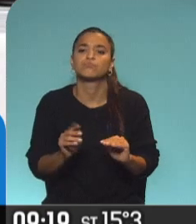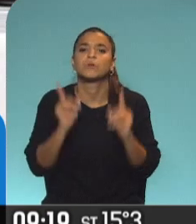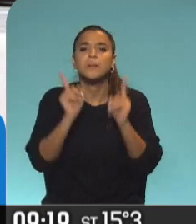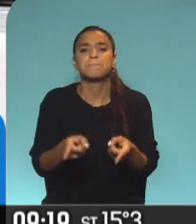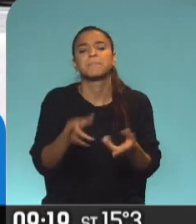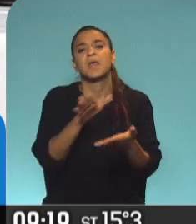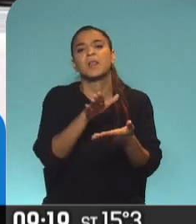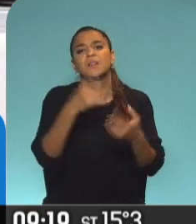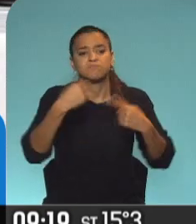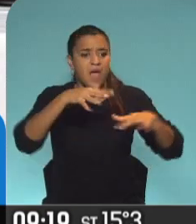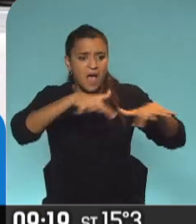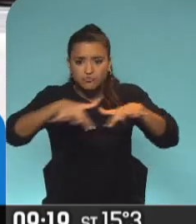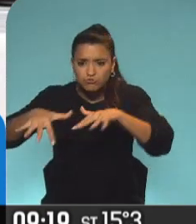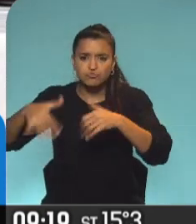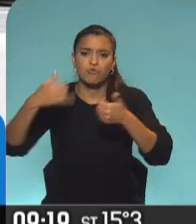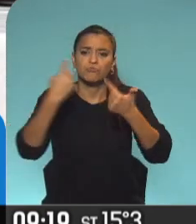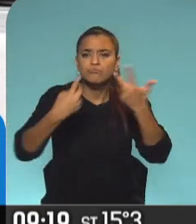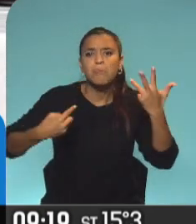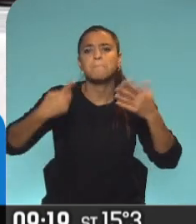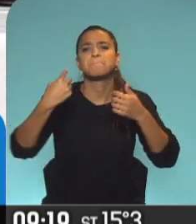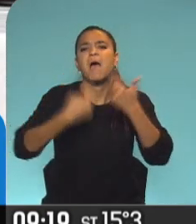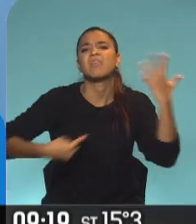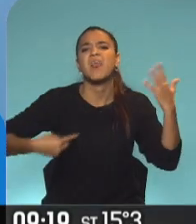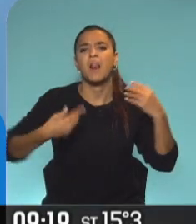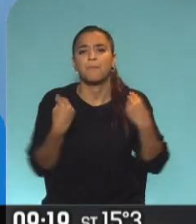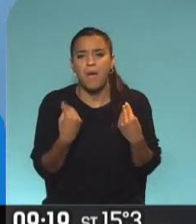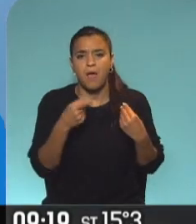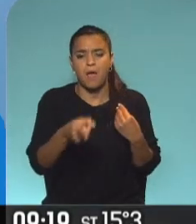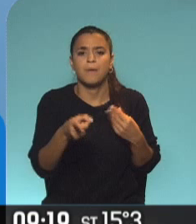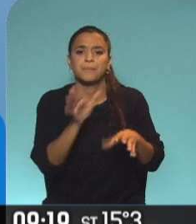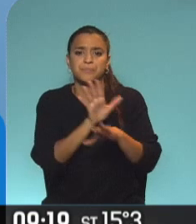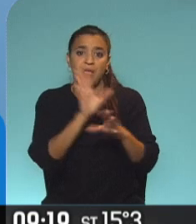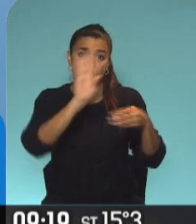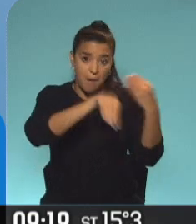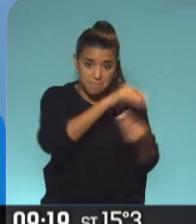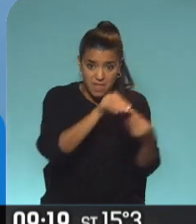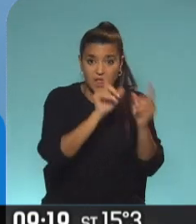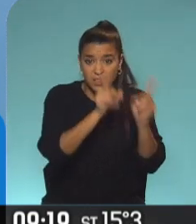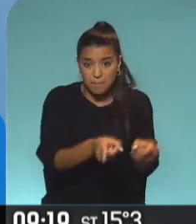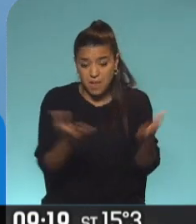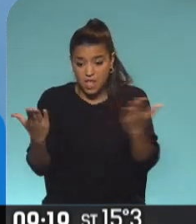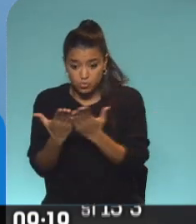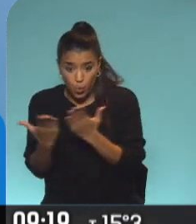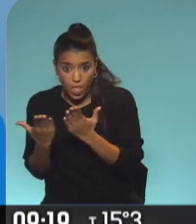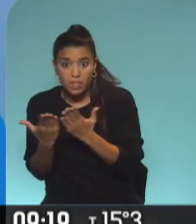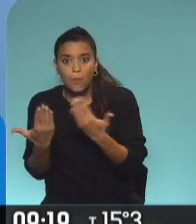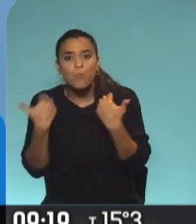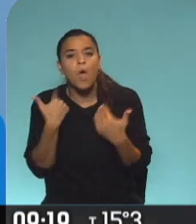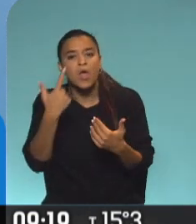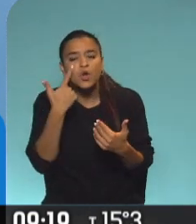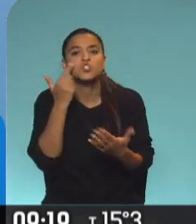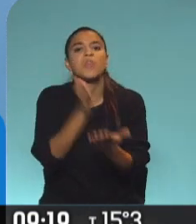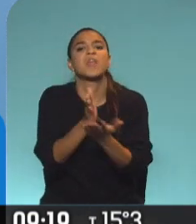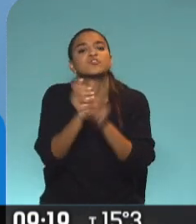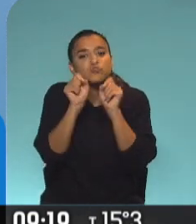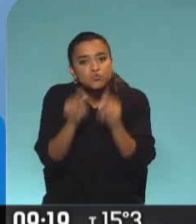implementado distintas acciones, dispositivos, materiales para que tanto las familias como los estudiantes puedan conocer sus